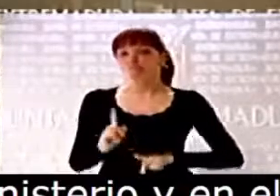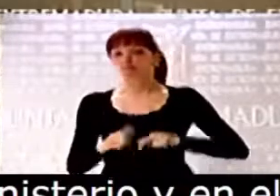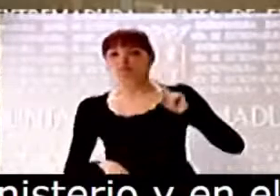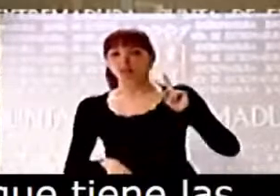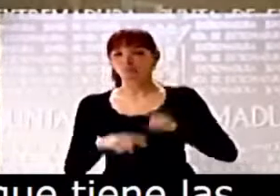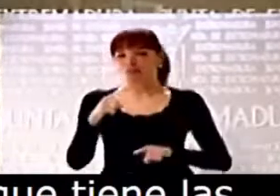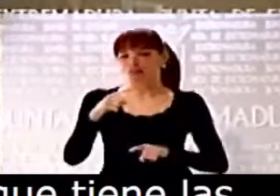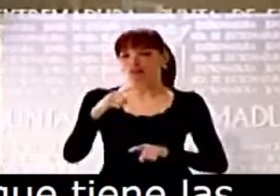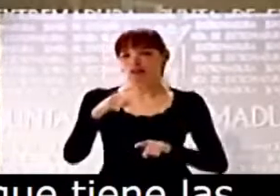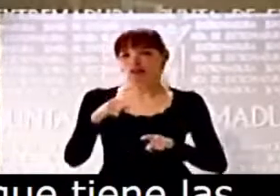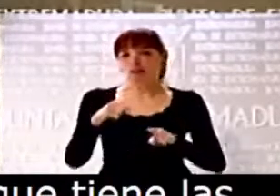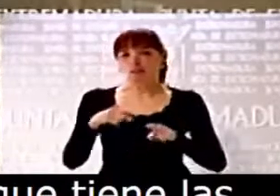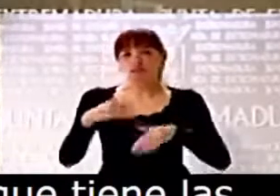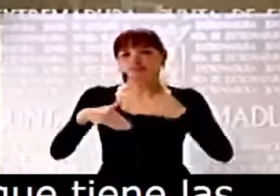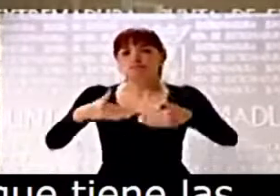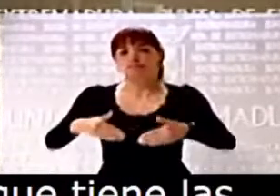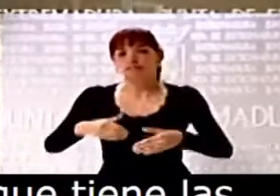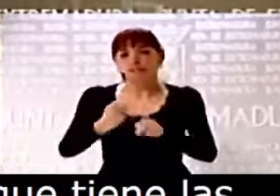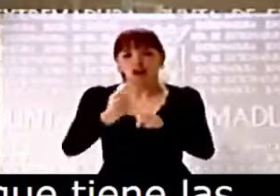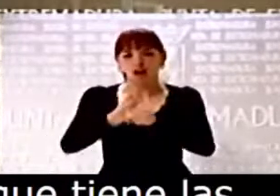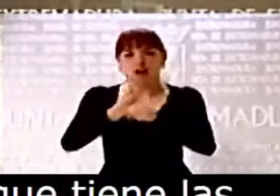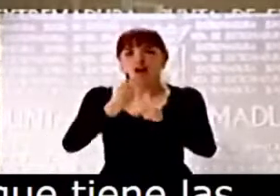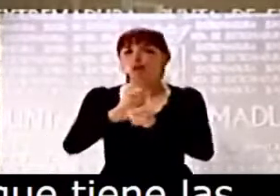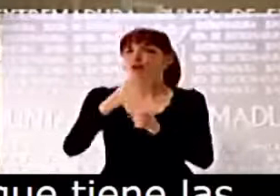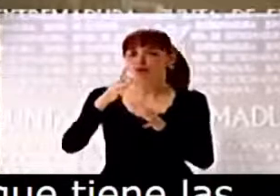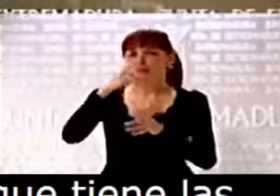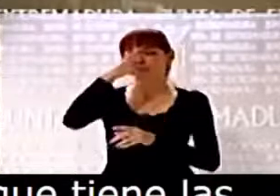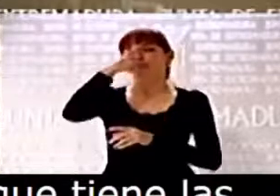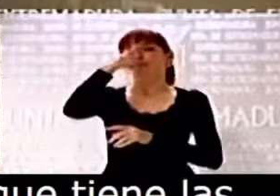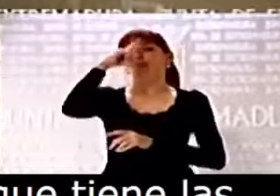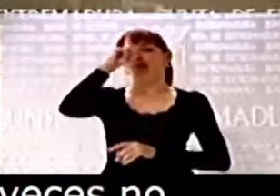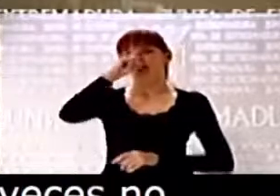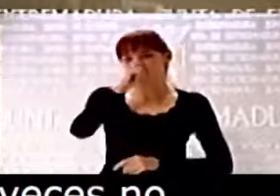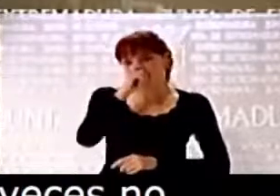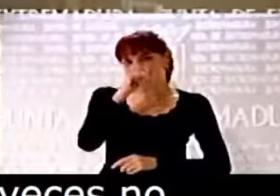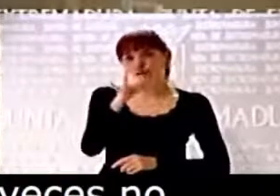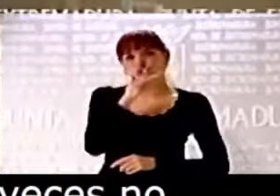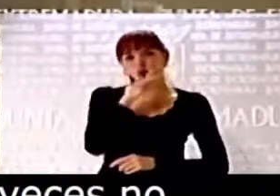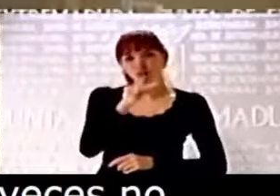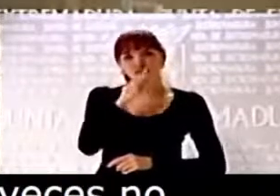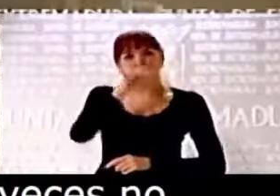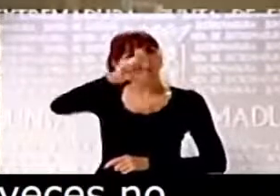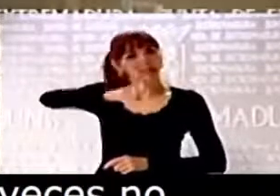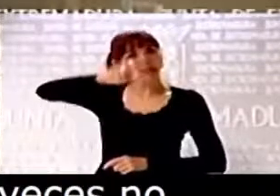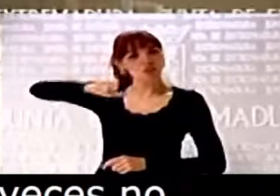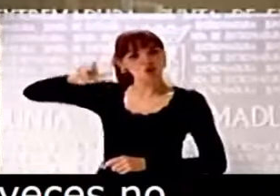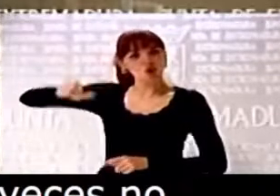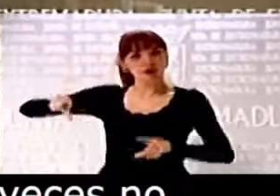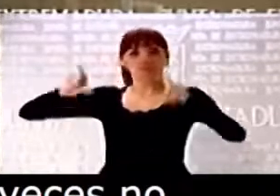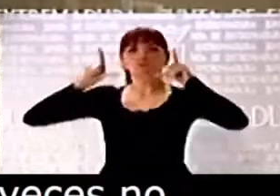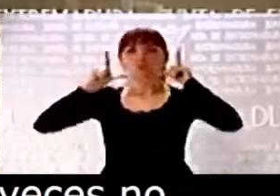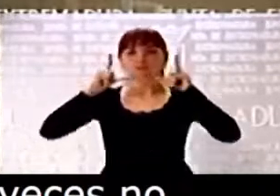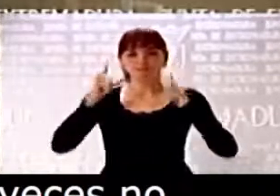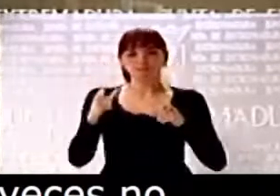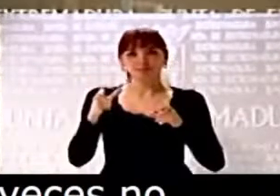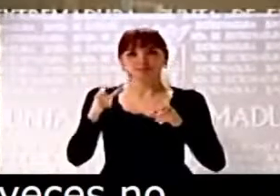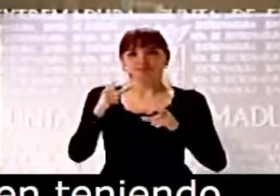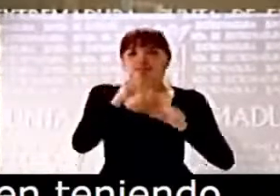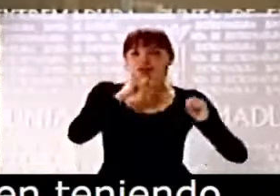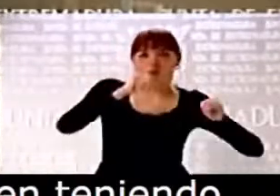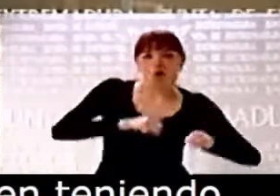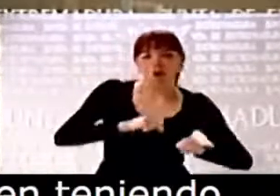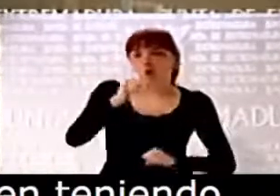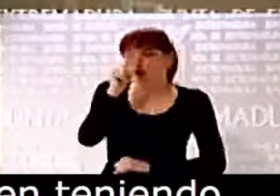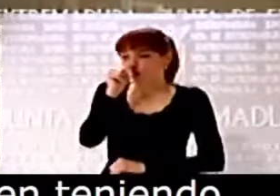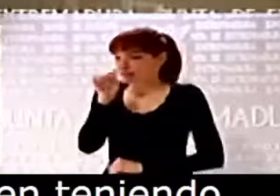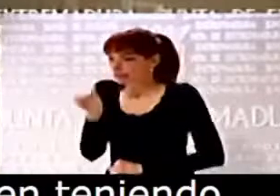perdamos la referencia. Las referencias siguen teniendo nombre de hombre o nombre de mujer, cara de niño o cara de abuelo, y